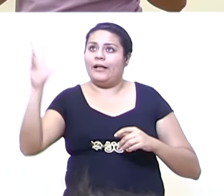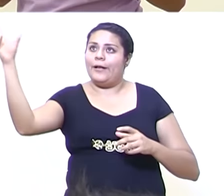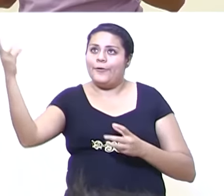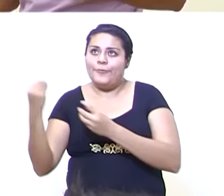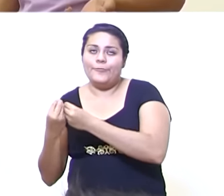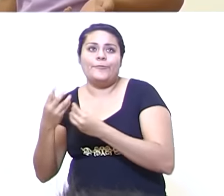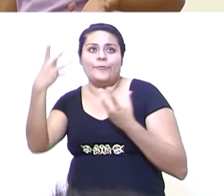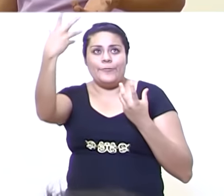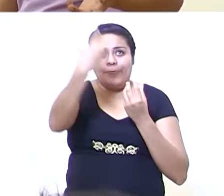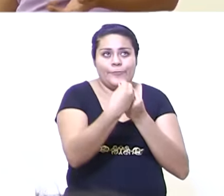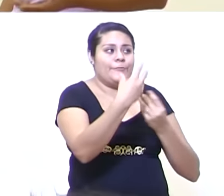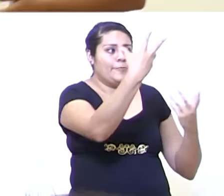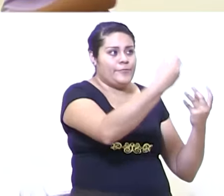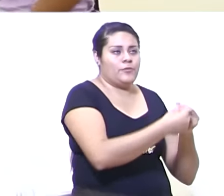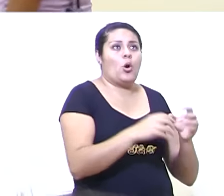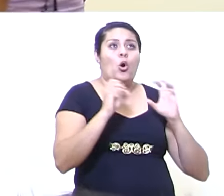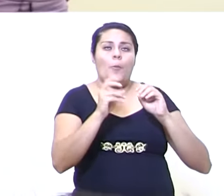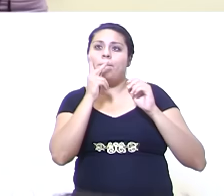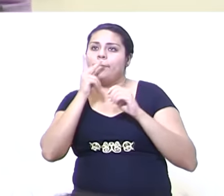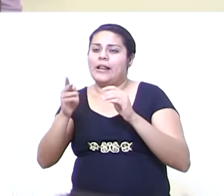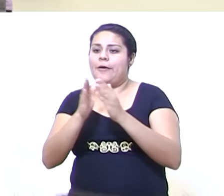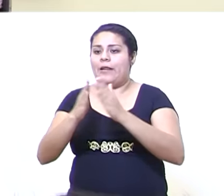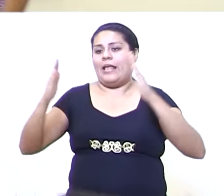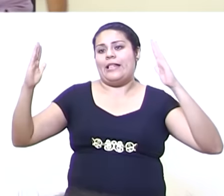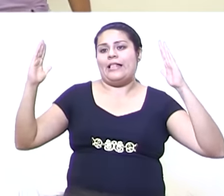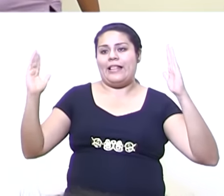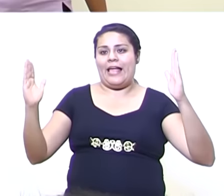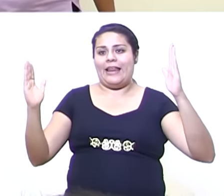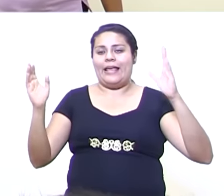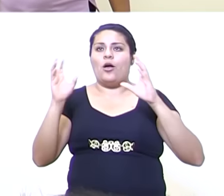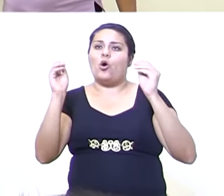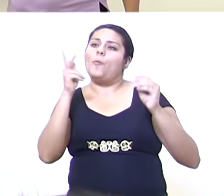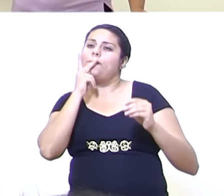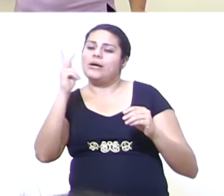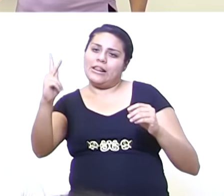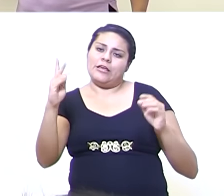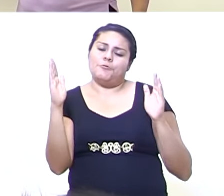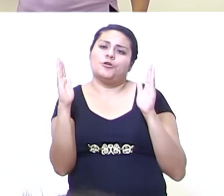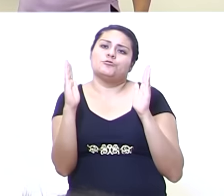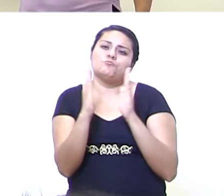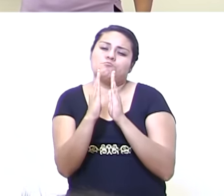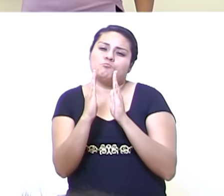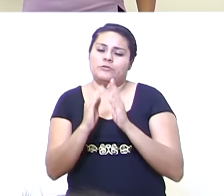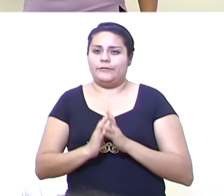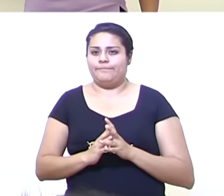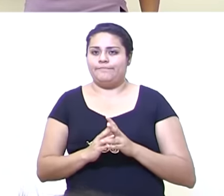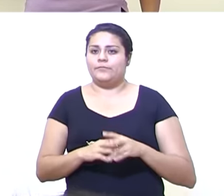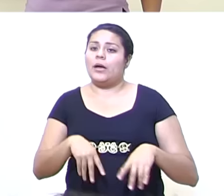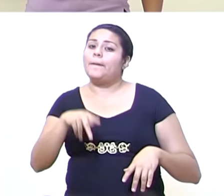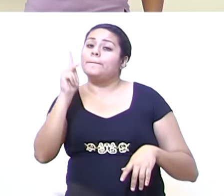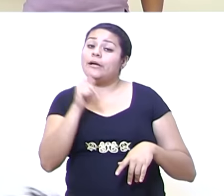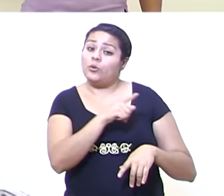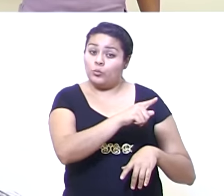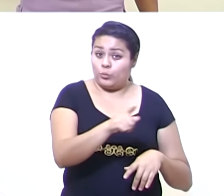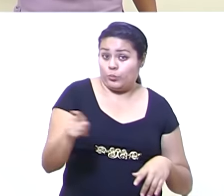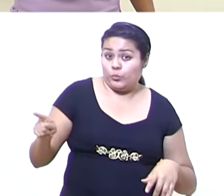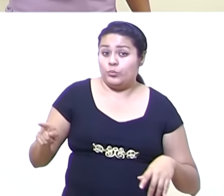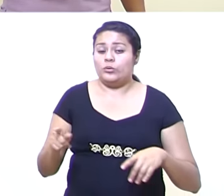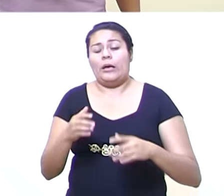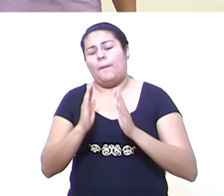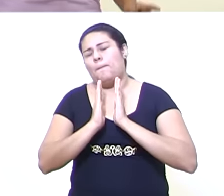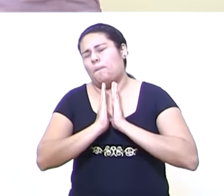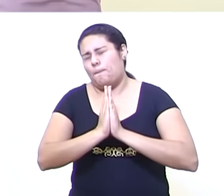cortas y palabras largas. Vamos a intentar, pero quiero que cuando me